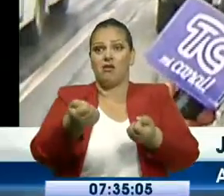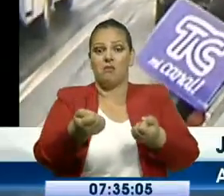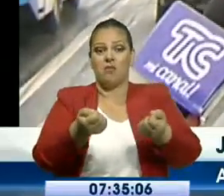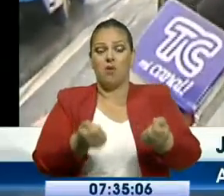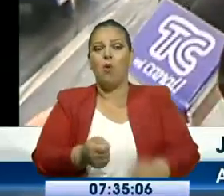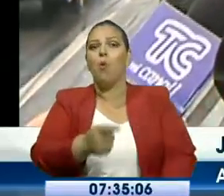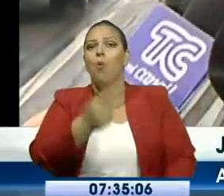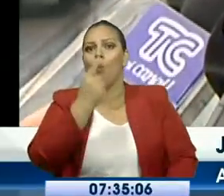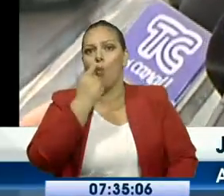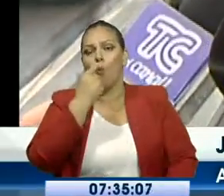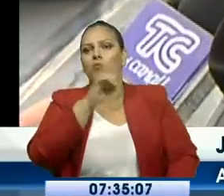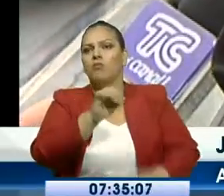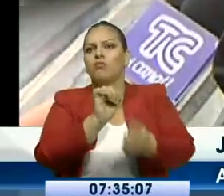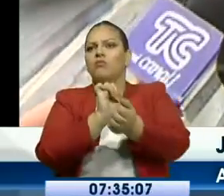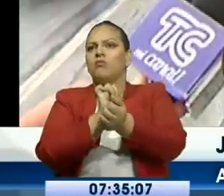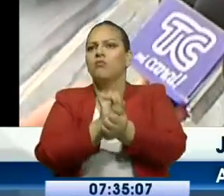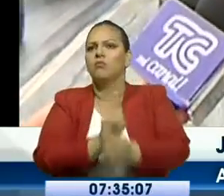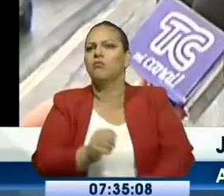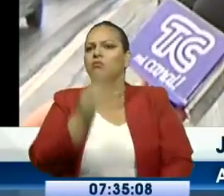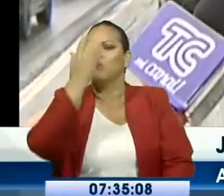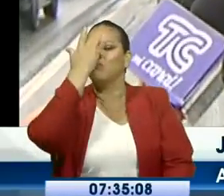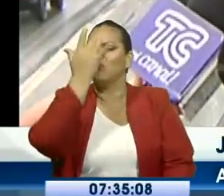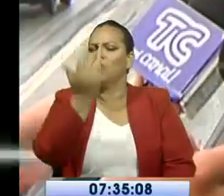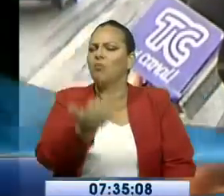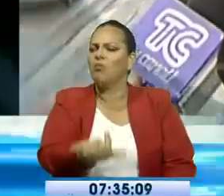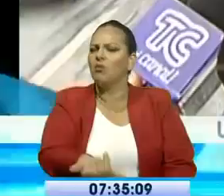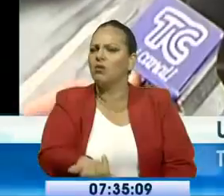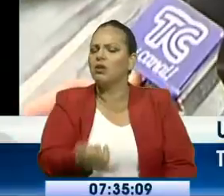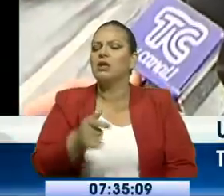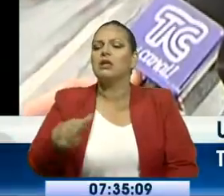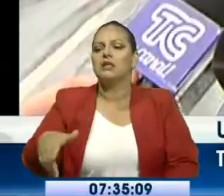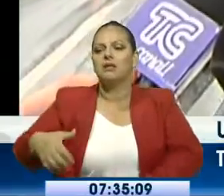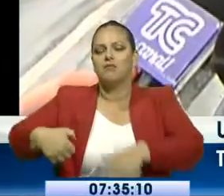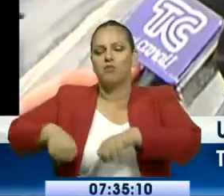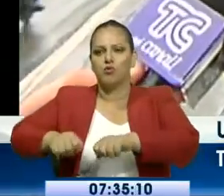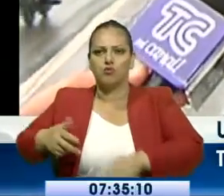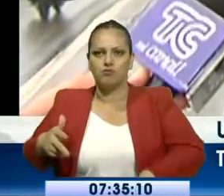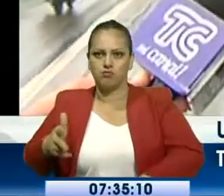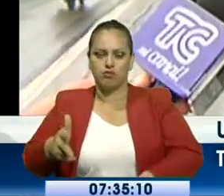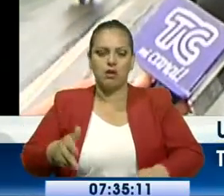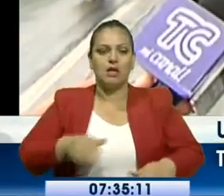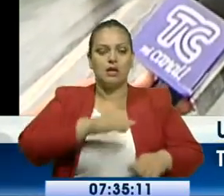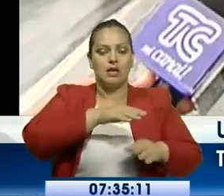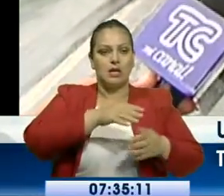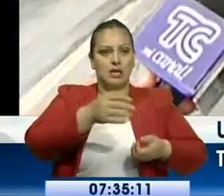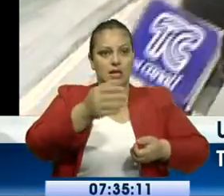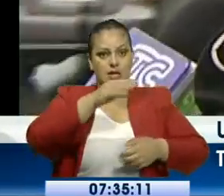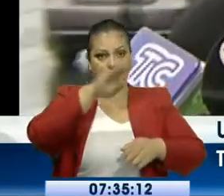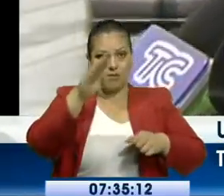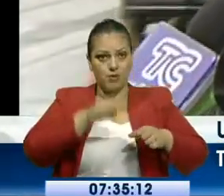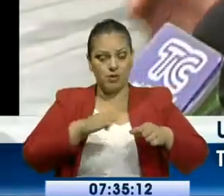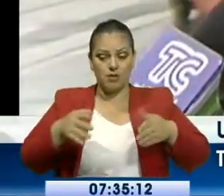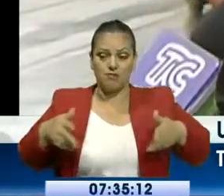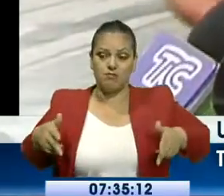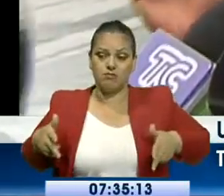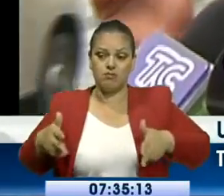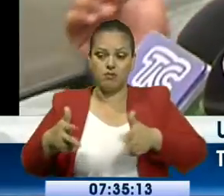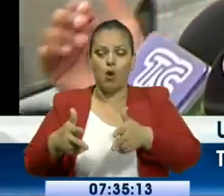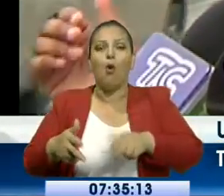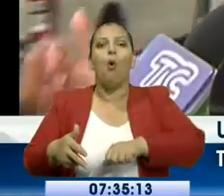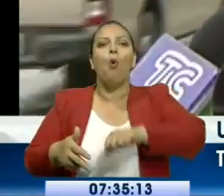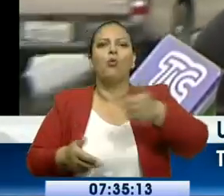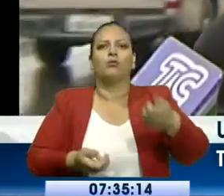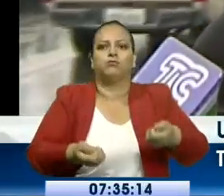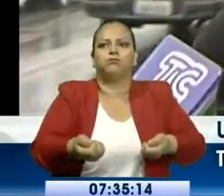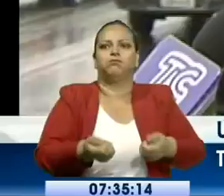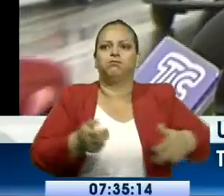fue detenido más adelante en la escuela, está sin conductor. Ya fueron las unidades a tomar el procedimiento también en ese sentido. Ya estamos llevando los vehículos al